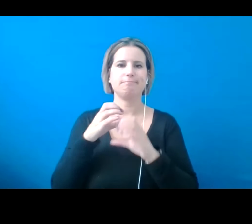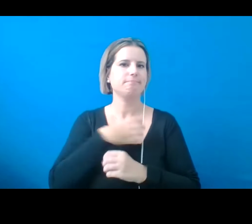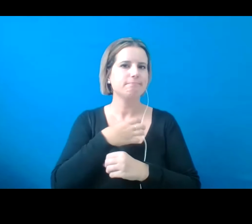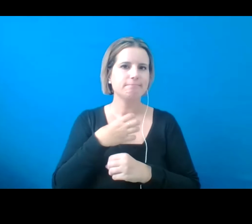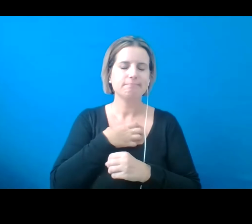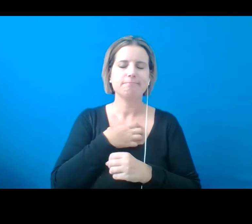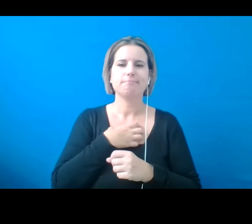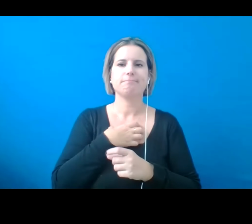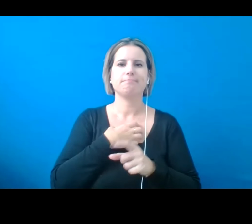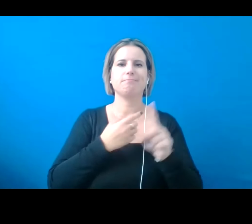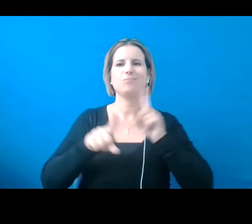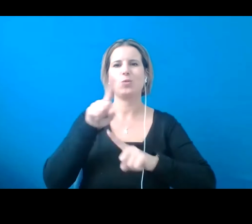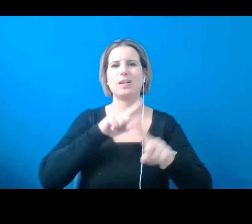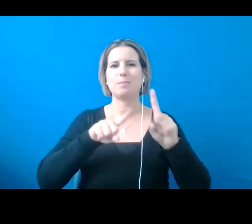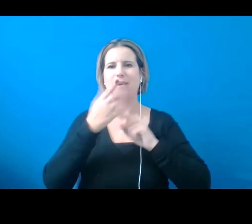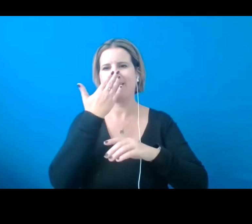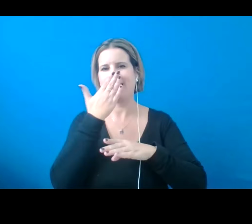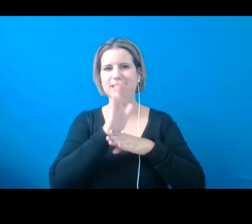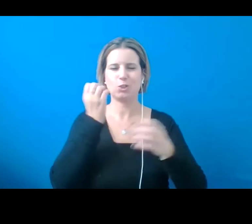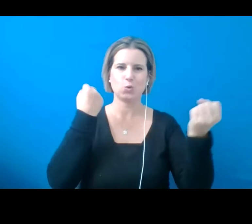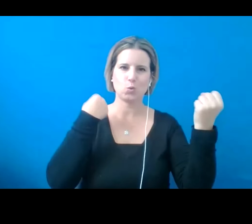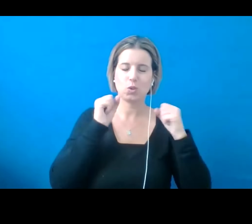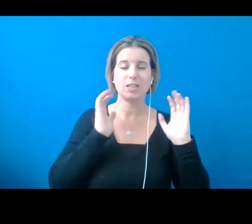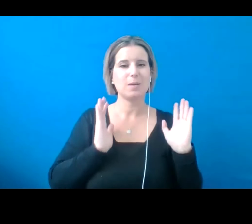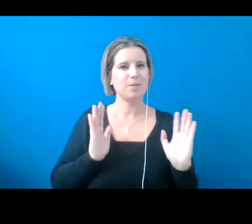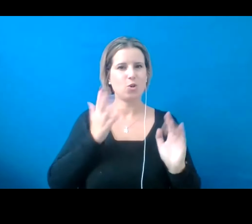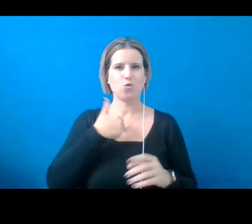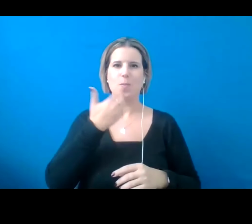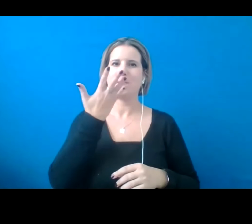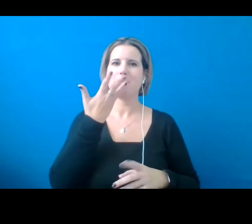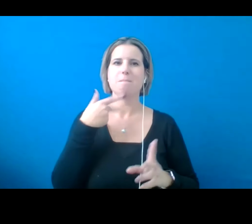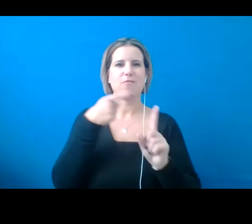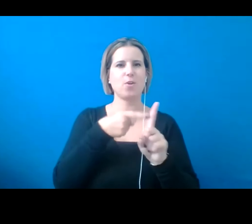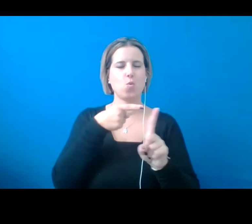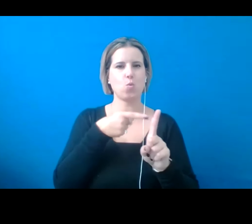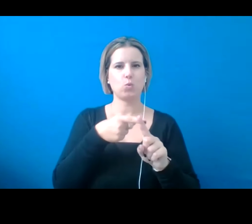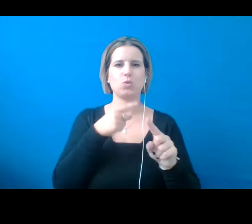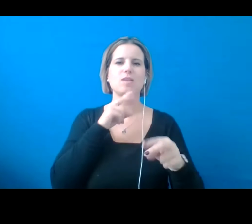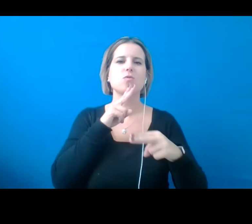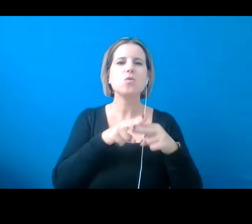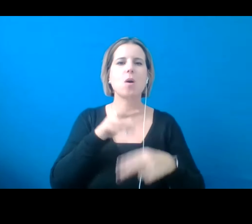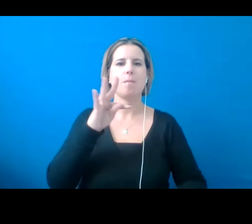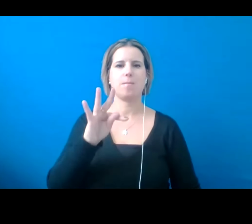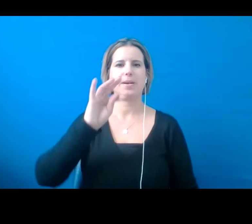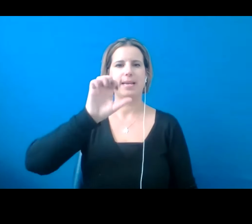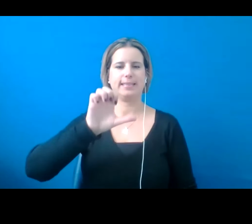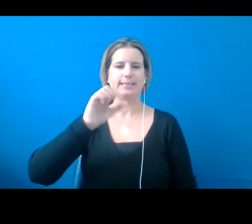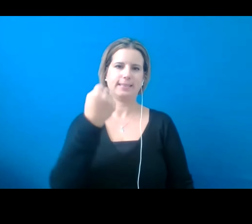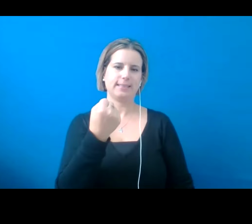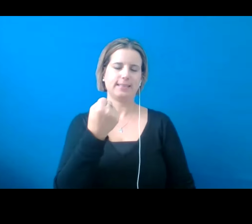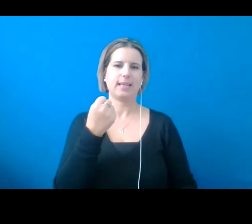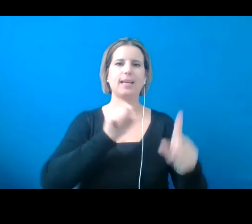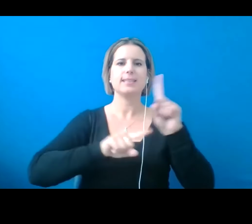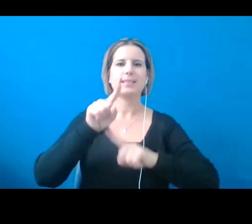alteraciones de conducta pero yo prefiero utilizar el TEA el trastorno del espectro autista porque